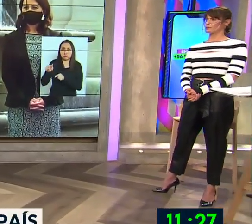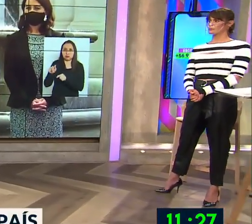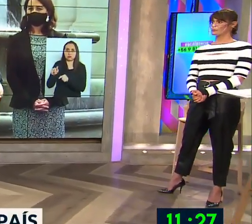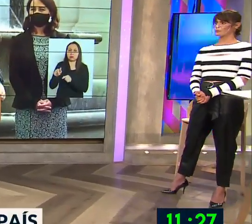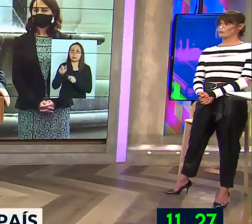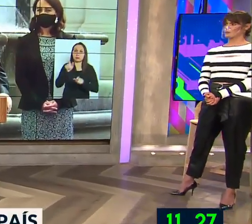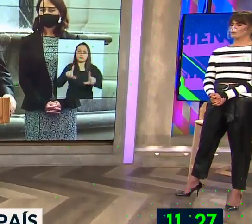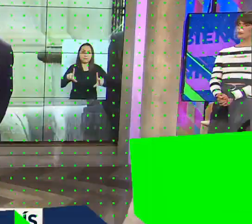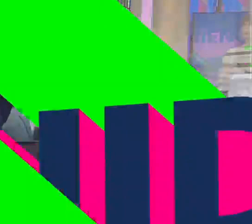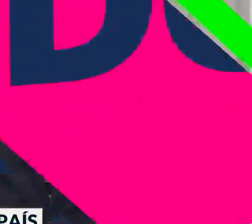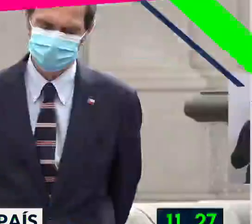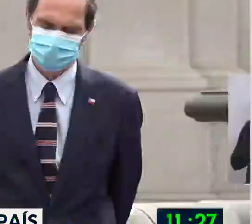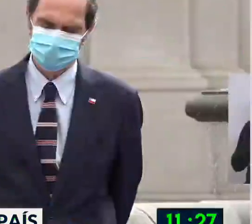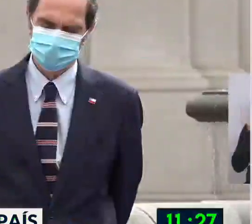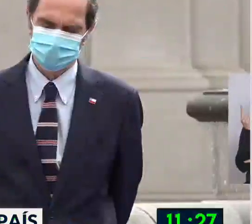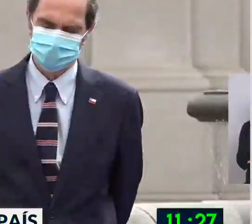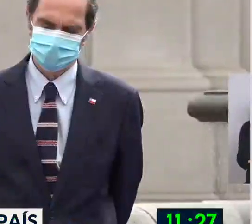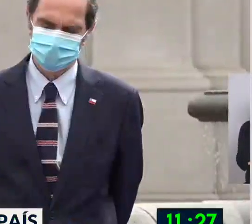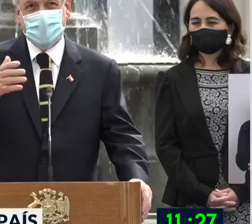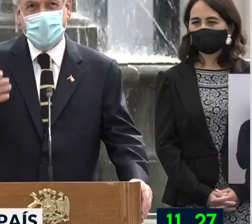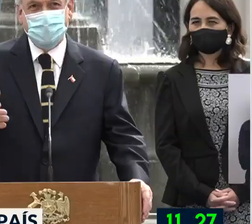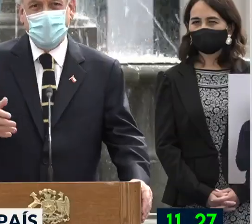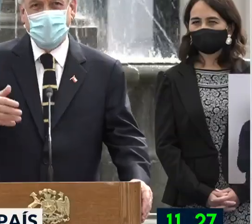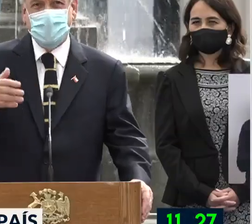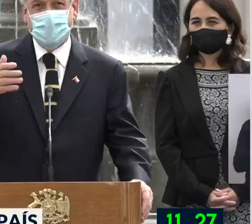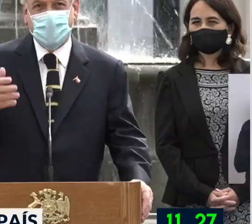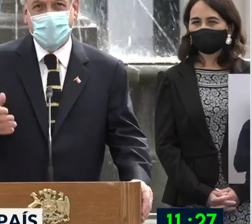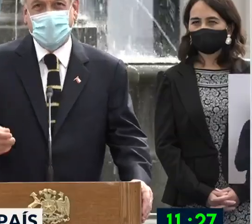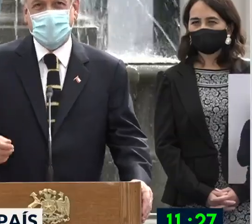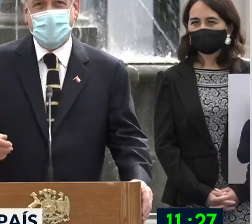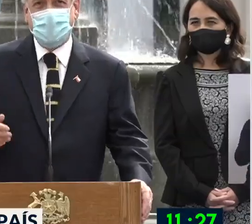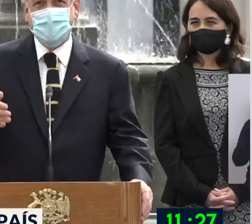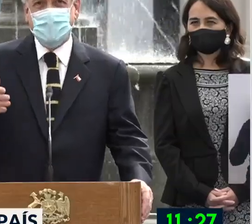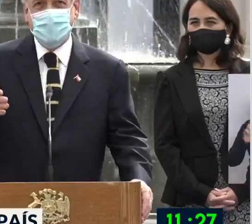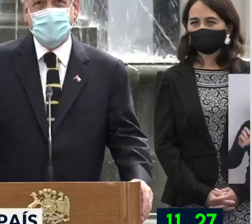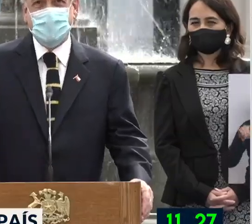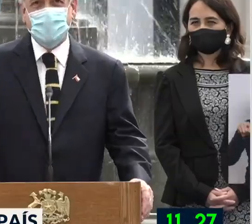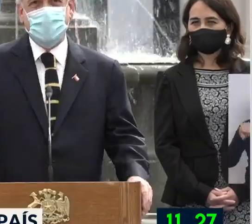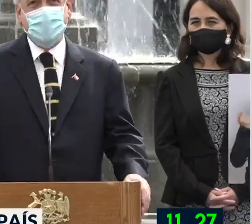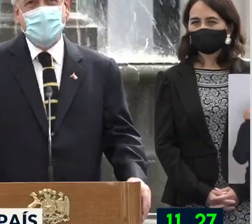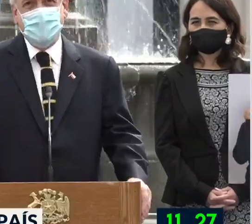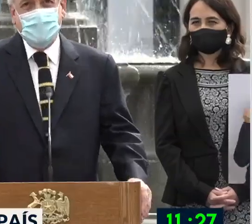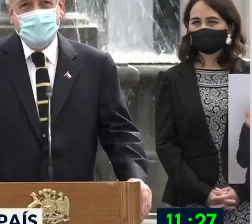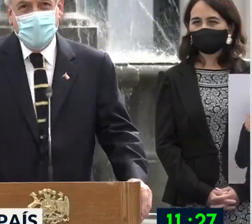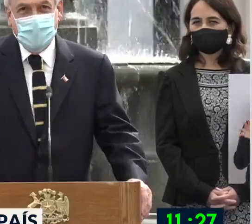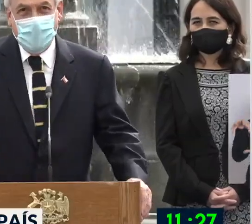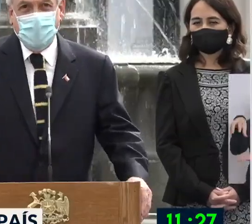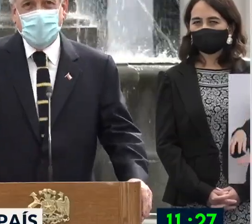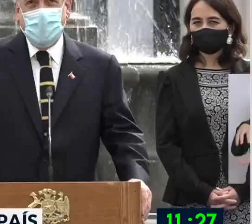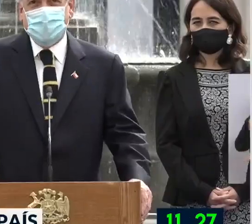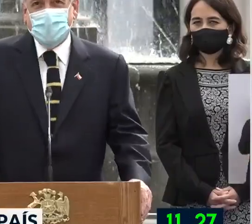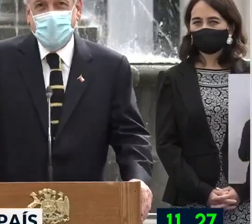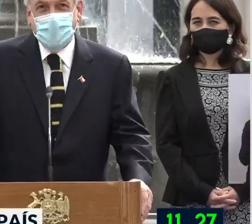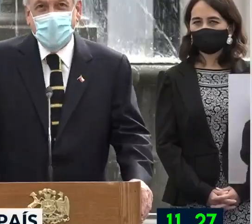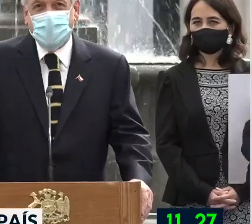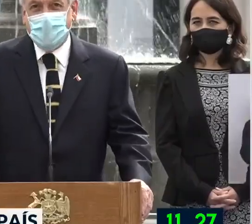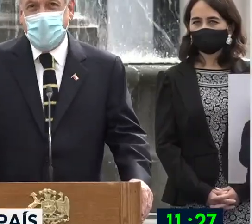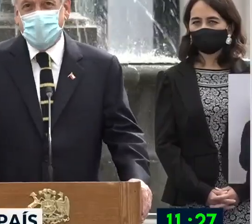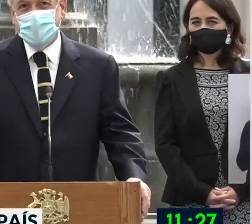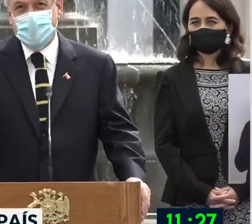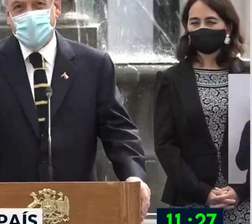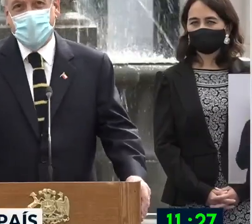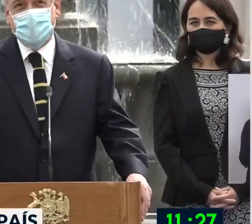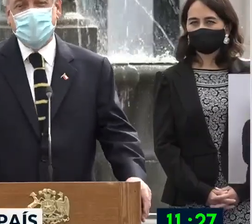civil, es decir, ampliar además el número de tribunales, estaba mencionándolo él, de 126 a 160